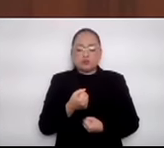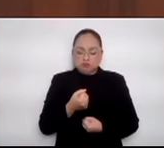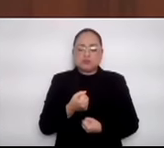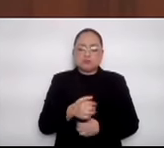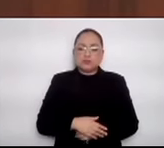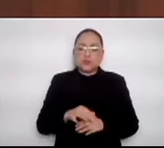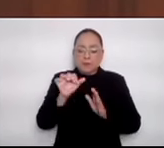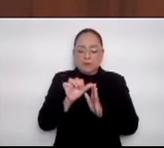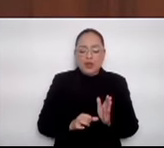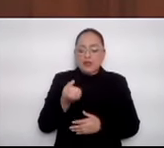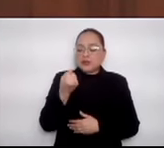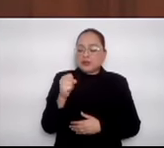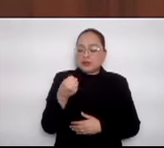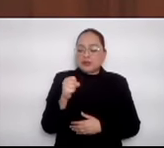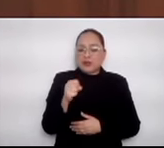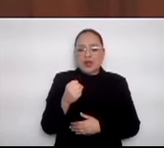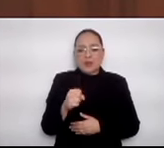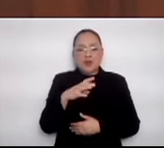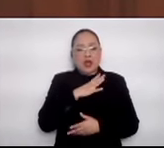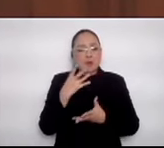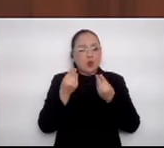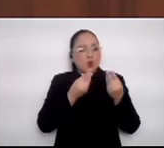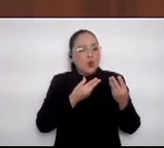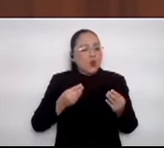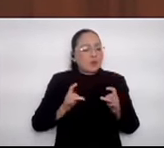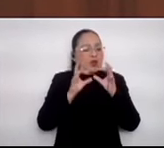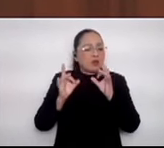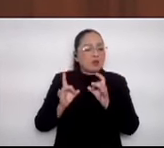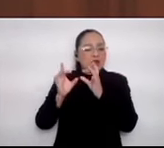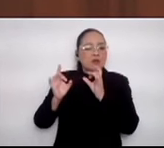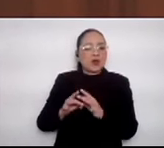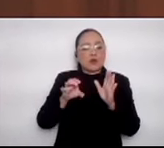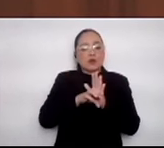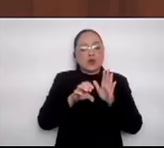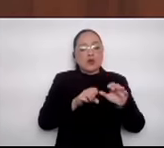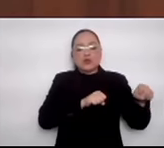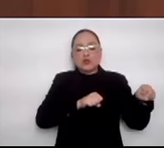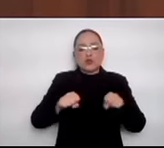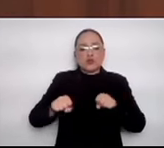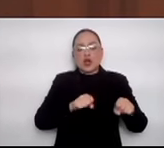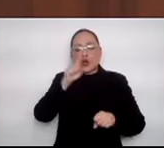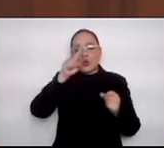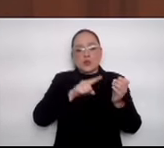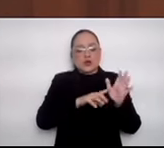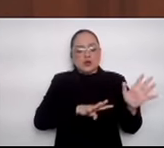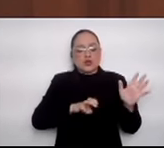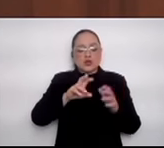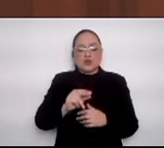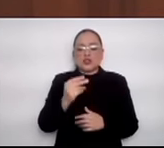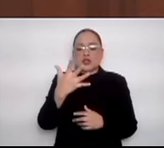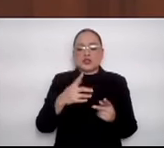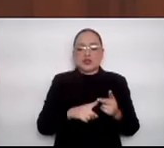sido marco de grandes eventos naturales, como son los sismos de 1985 y de